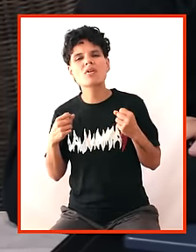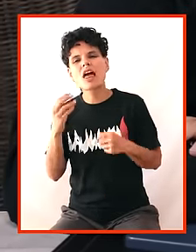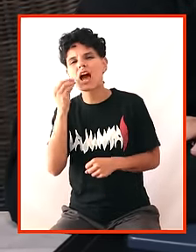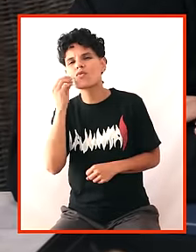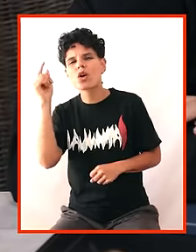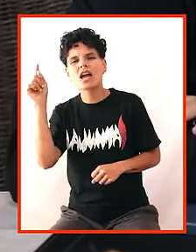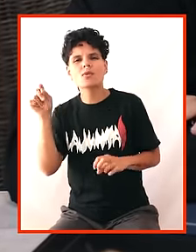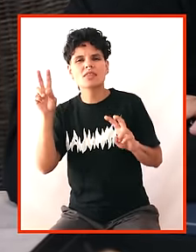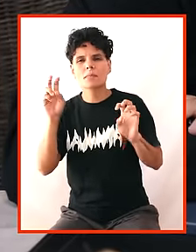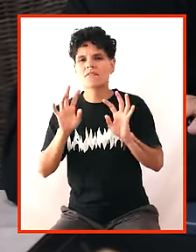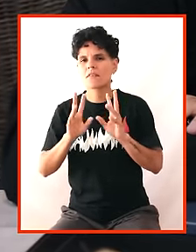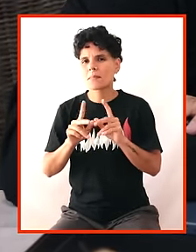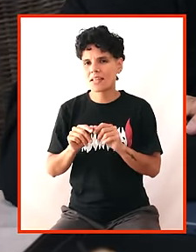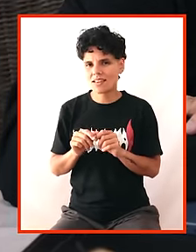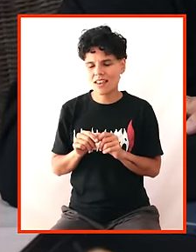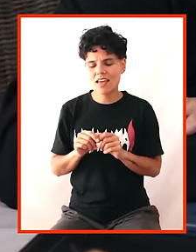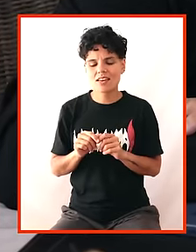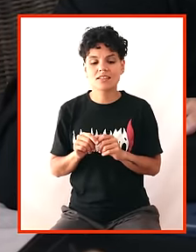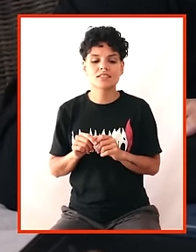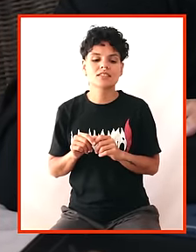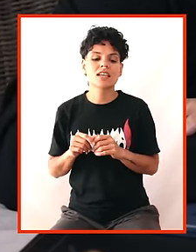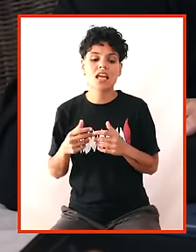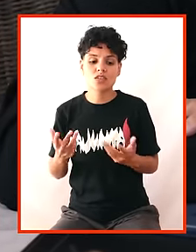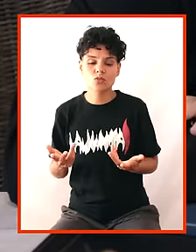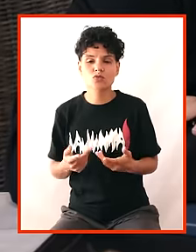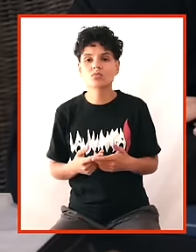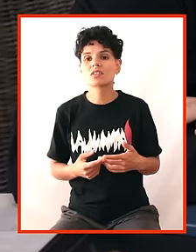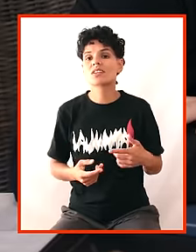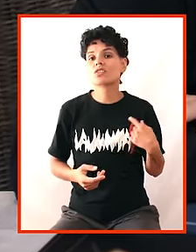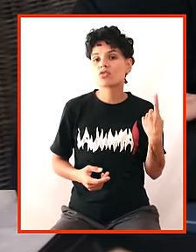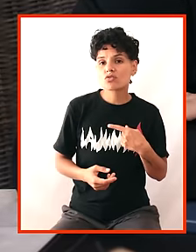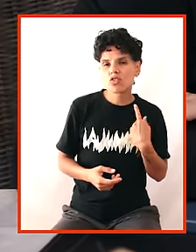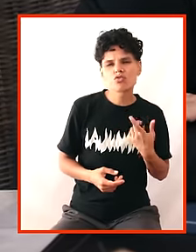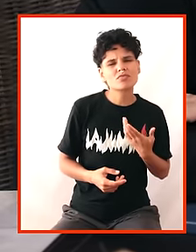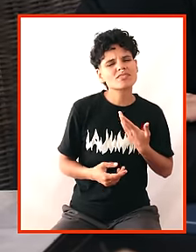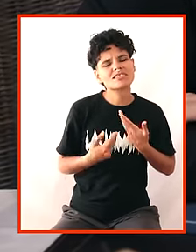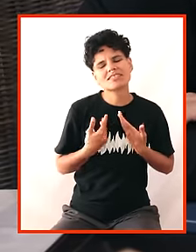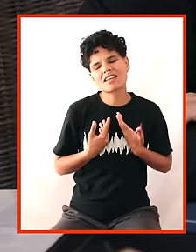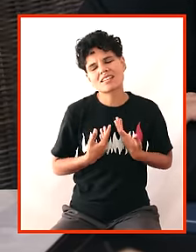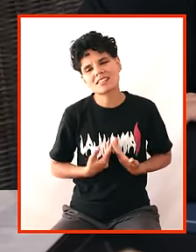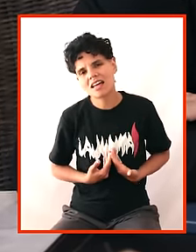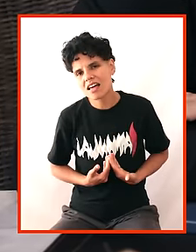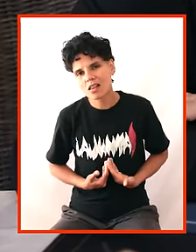Cosas familiares. Y nosotros, la verdad, estábamos muy raja. Pero yo creo que lo